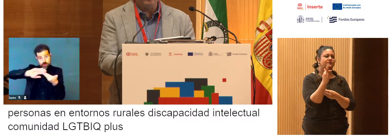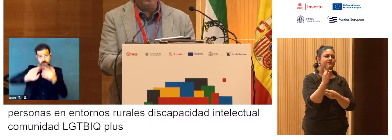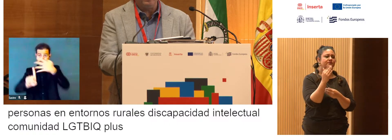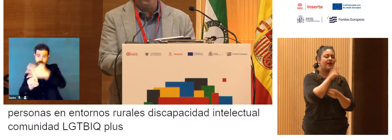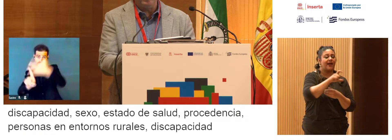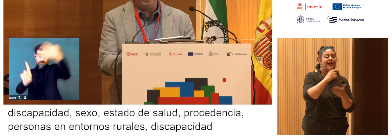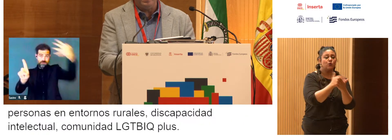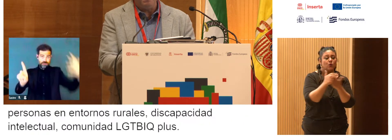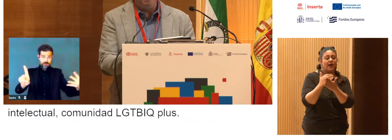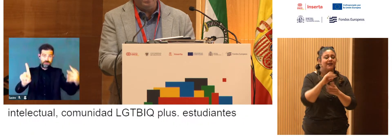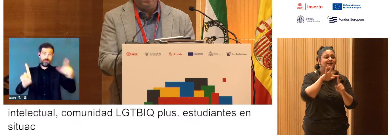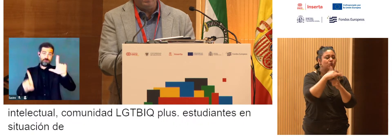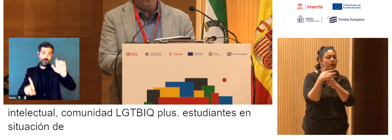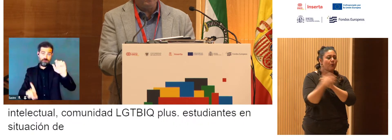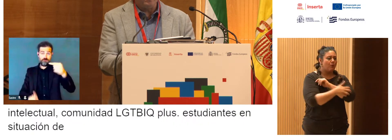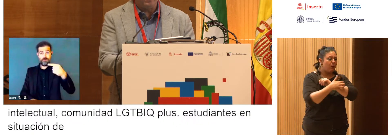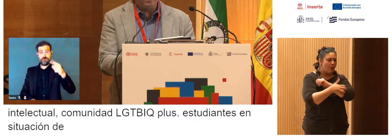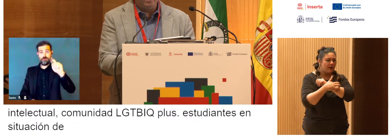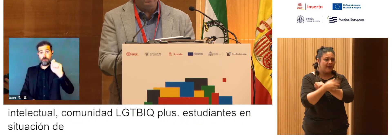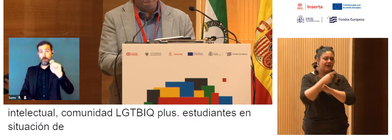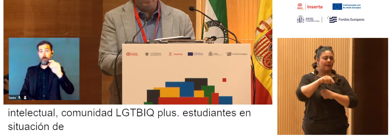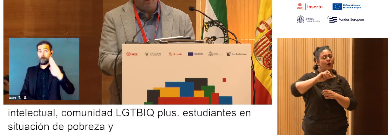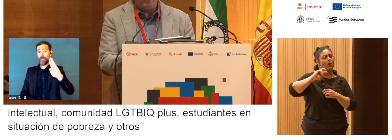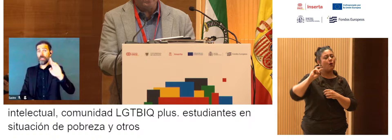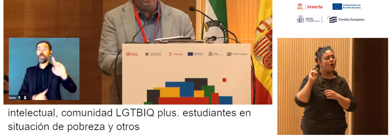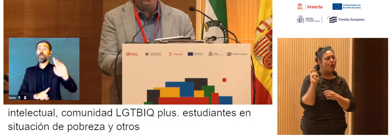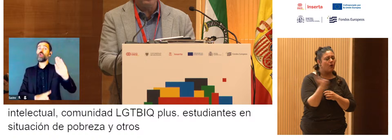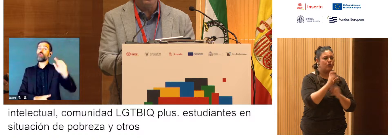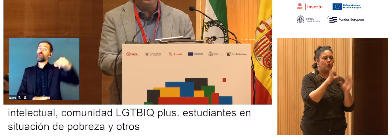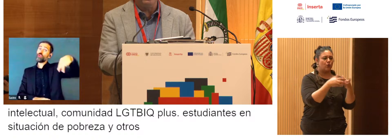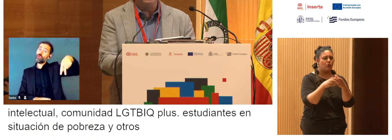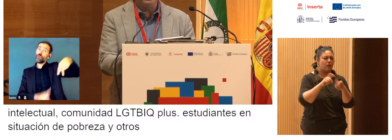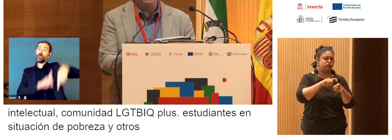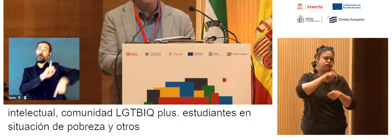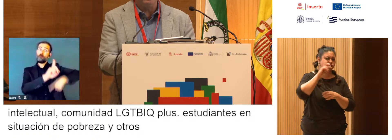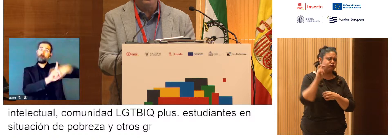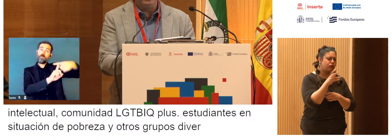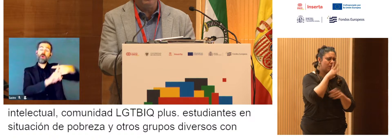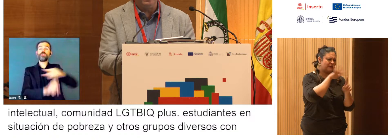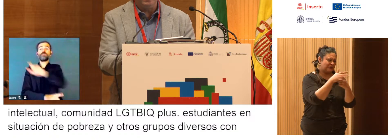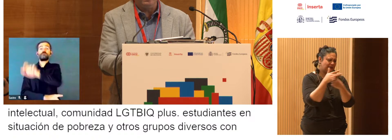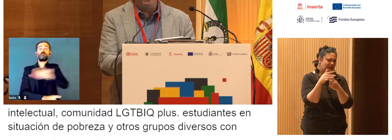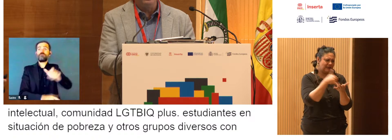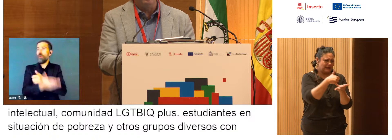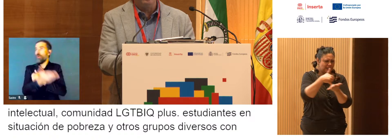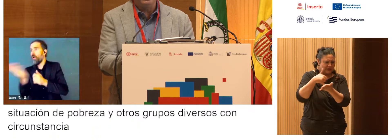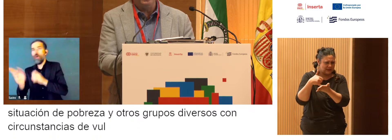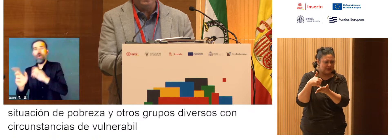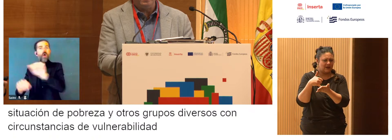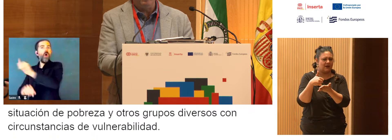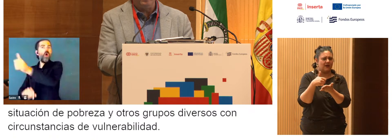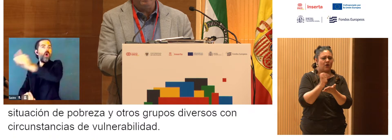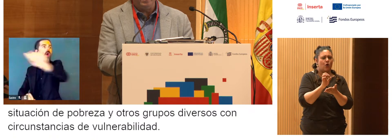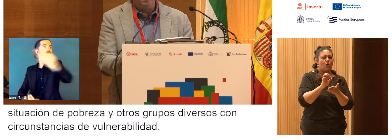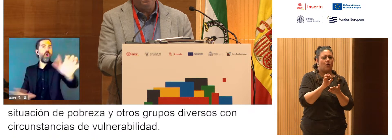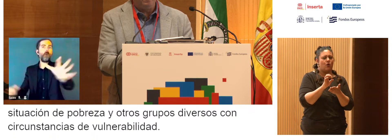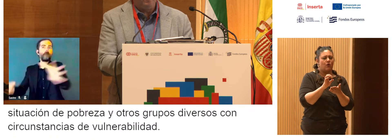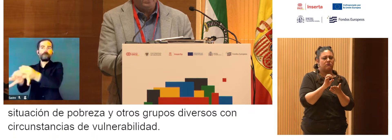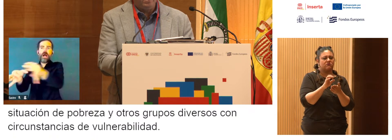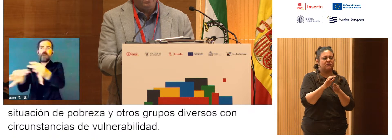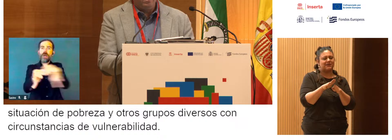estudiantes en situación de pobreza y otros grupos diversos con circunstancias de vulnerabilidad o desventaja